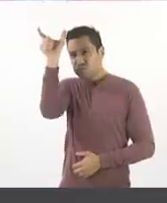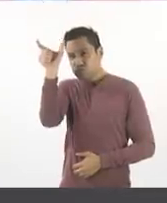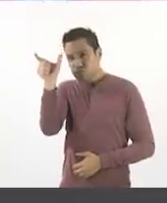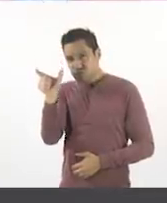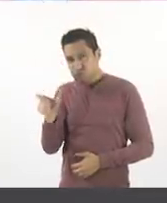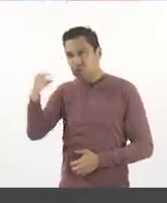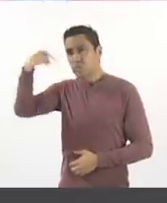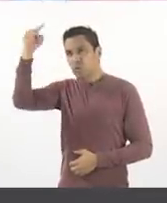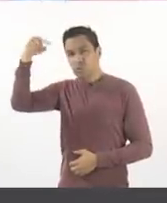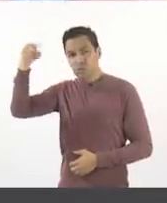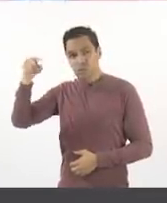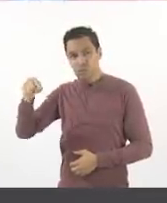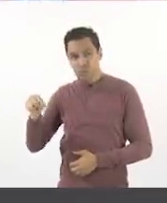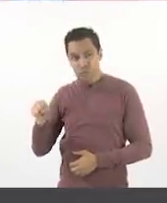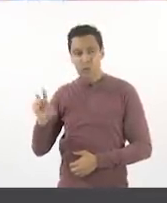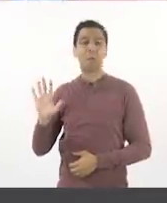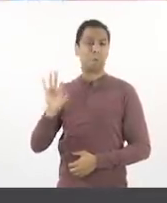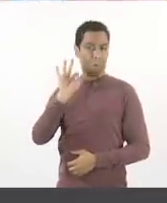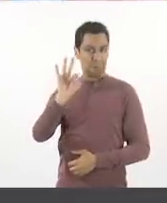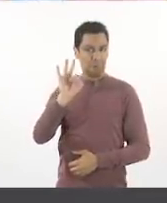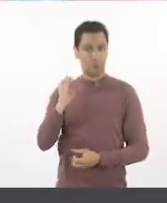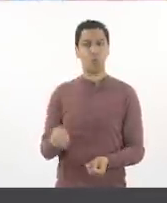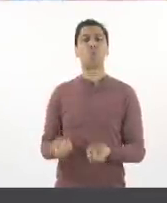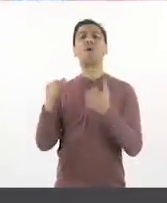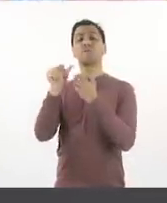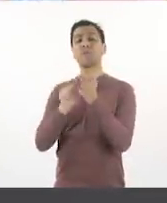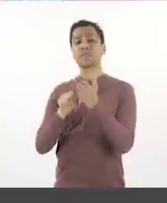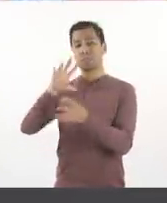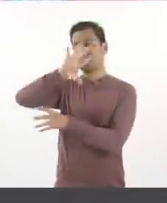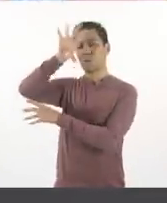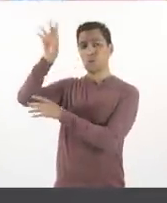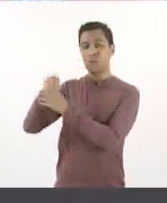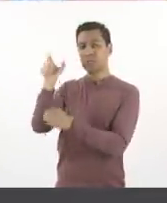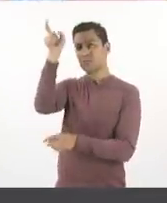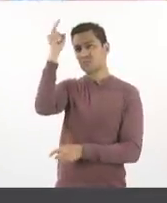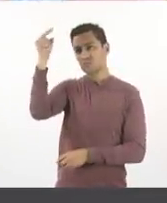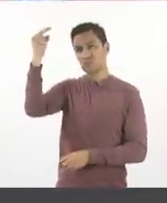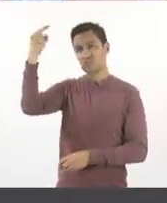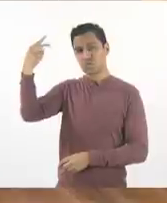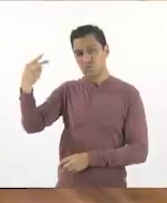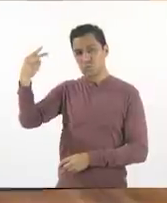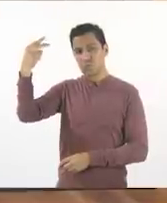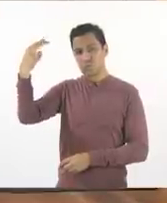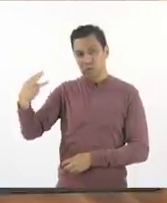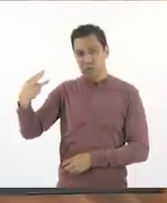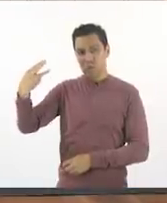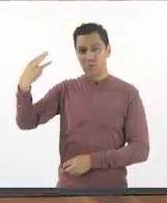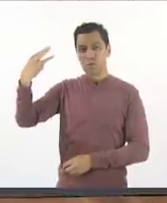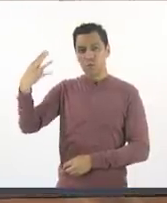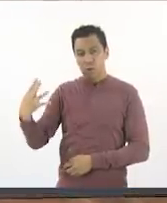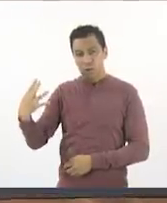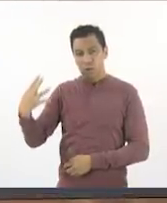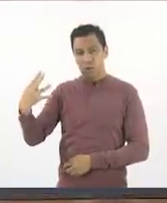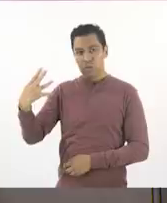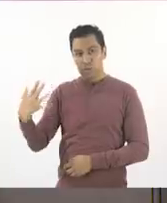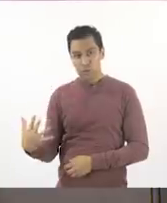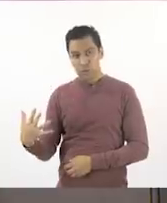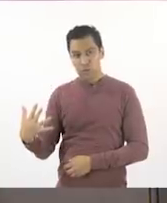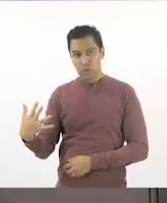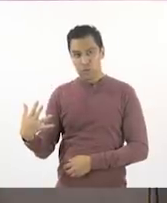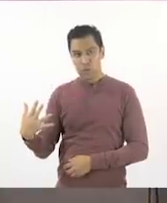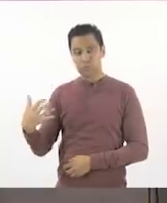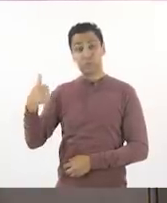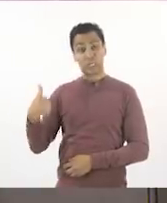días. ¿Y cuántos meses son? 1, 2, 3, 4,